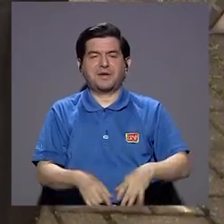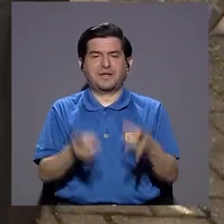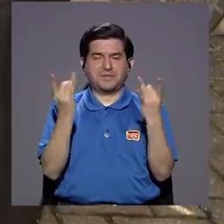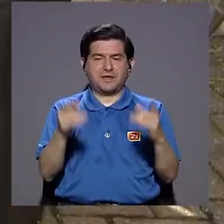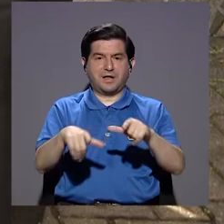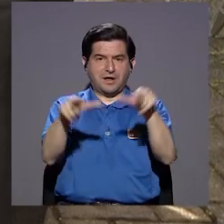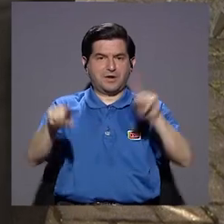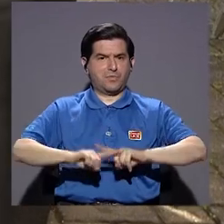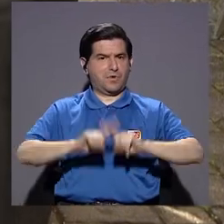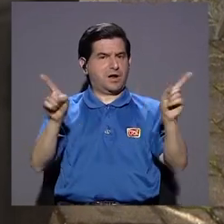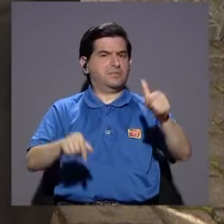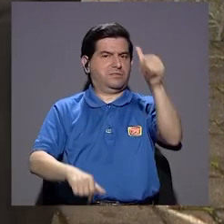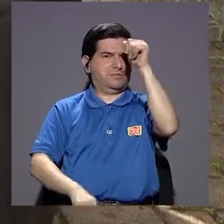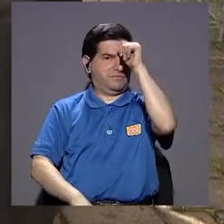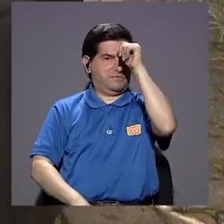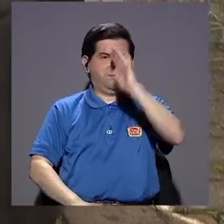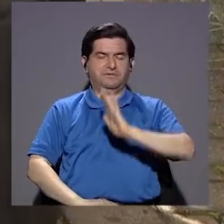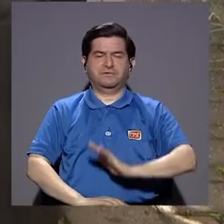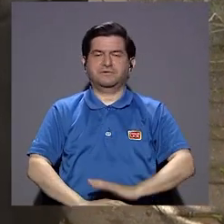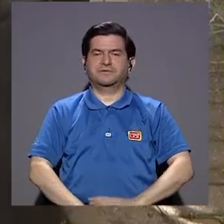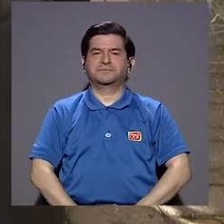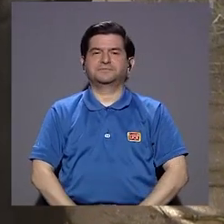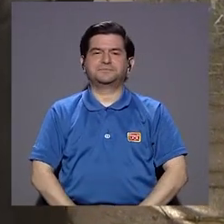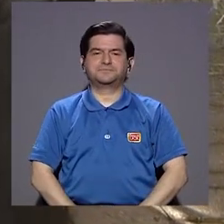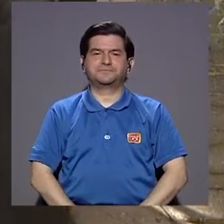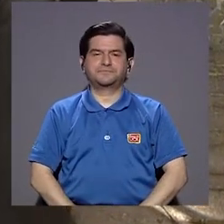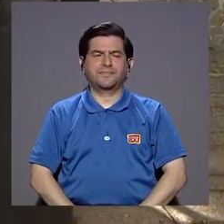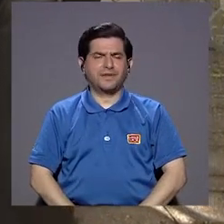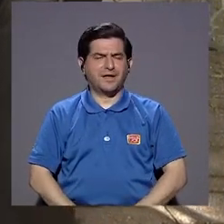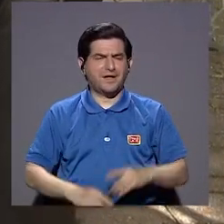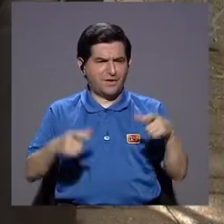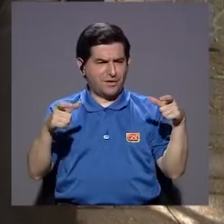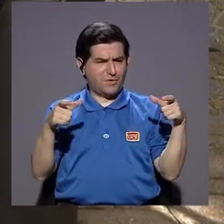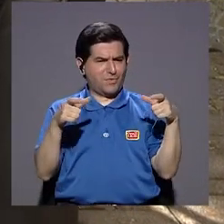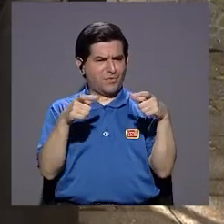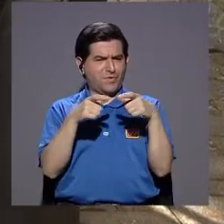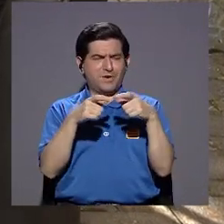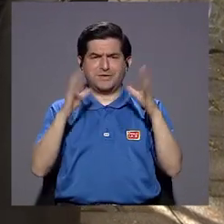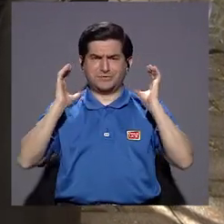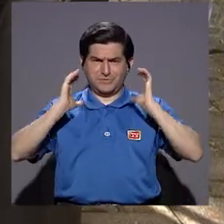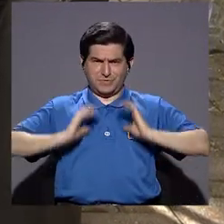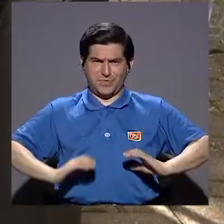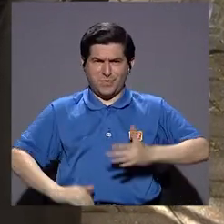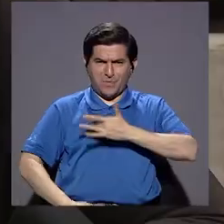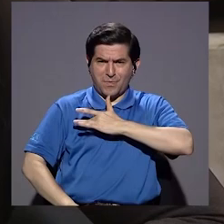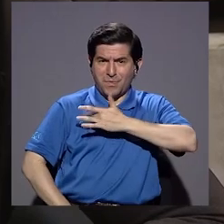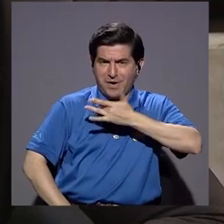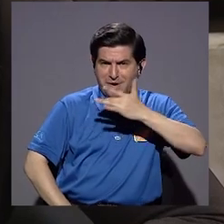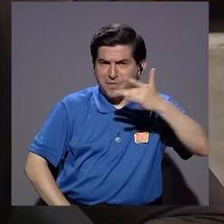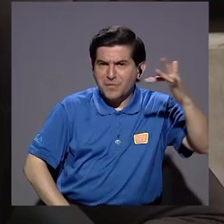un lugar totalmente distinto a la India, ¿no? Esta conexión cuerpo-alma,